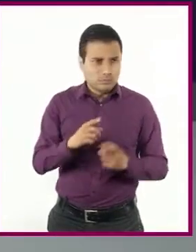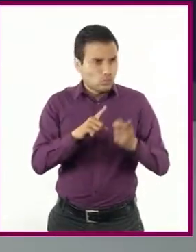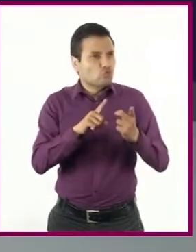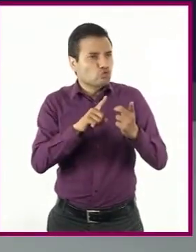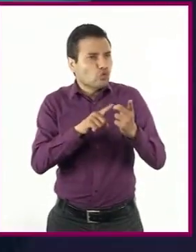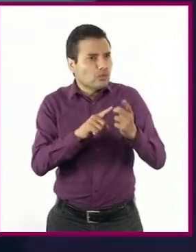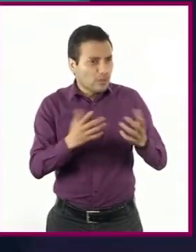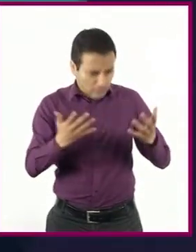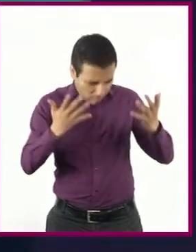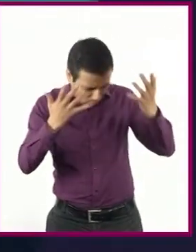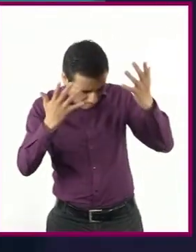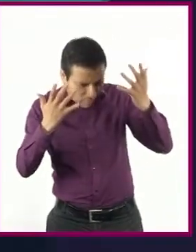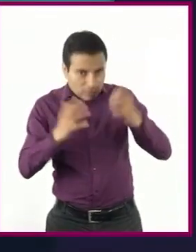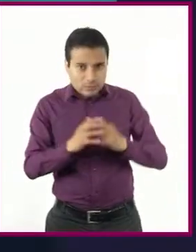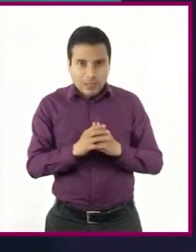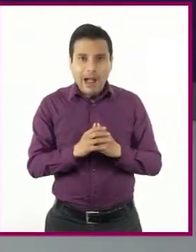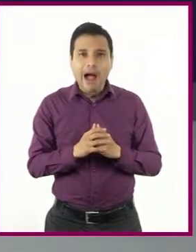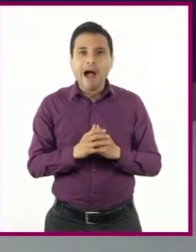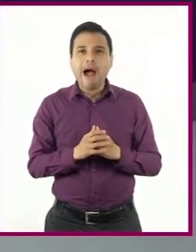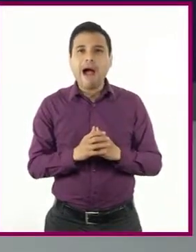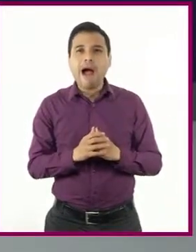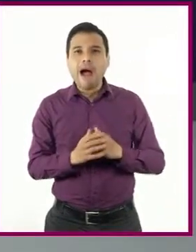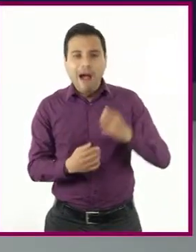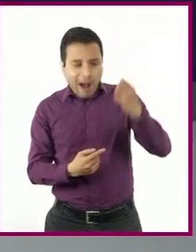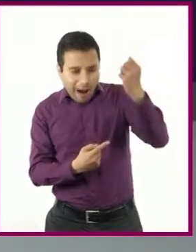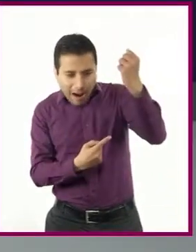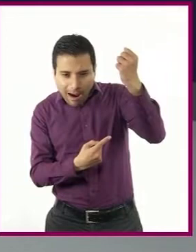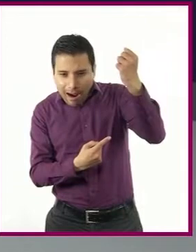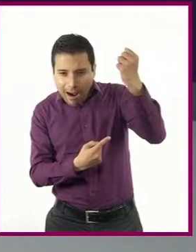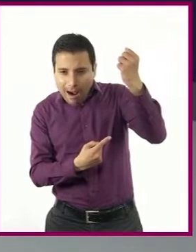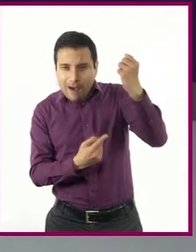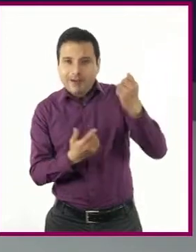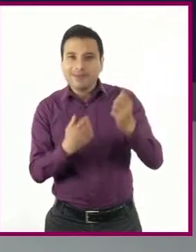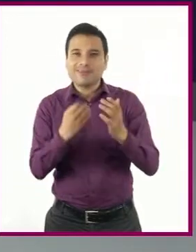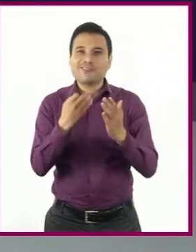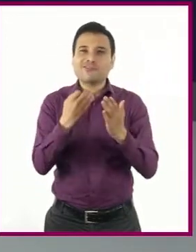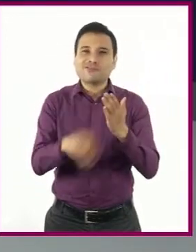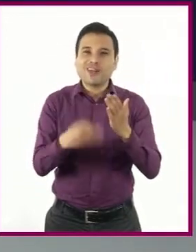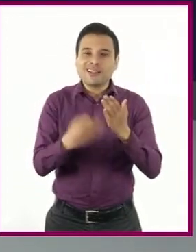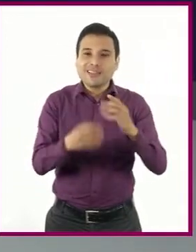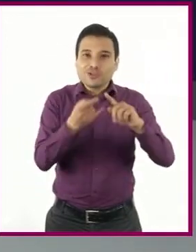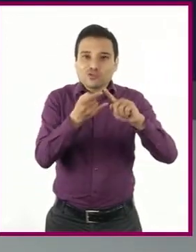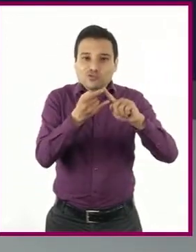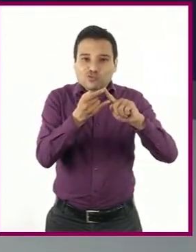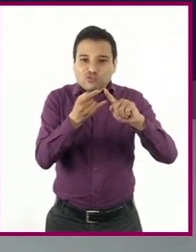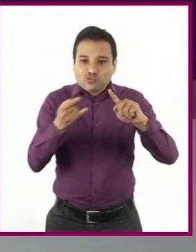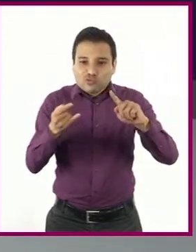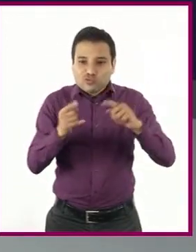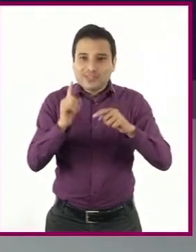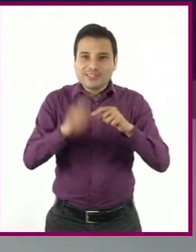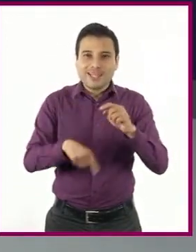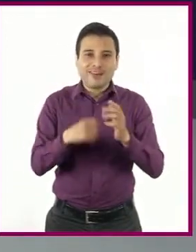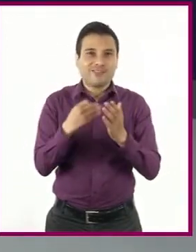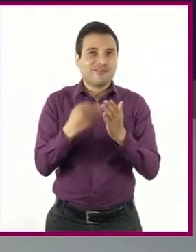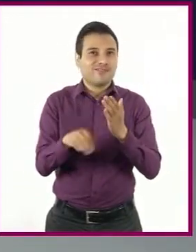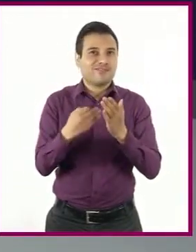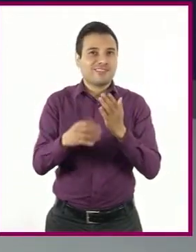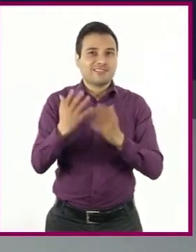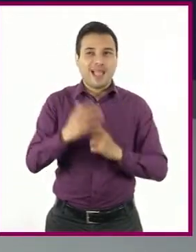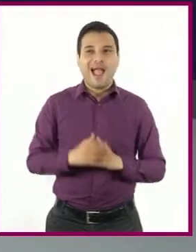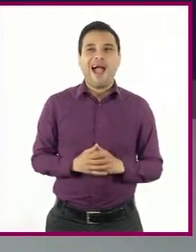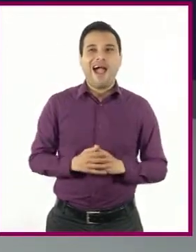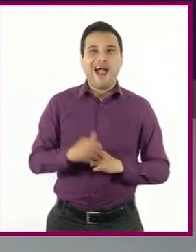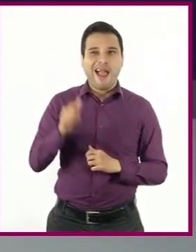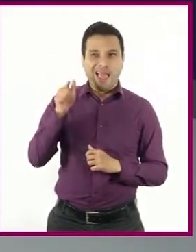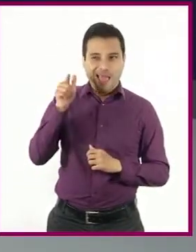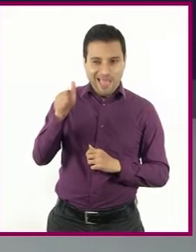Ahí. ¡Oh! He olvidado quitar la etiqueta. ¡Qué pena, qué pena! Ay, maestra, veo que ha sido